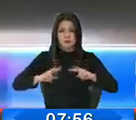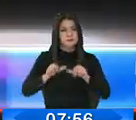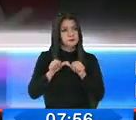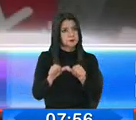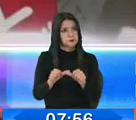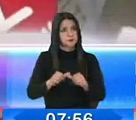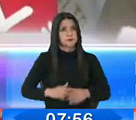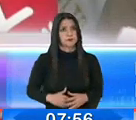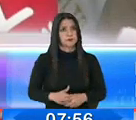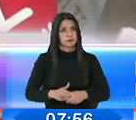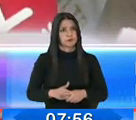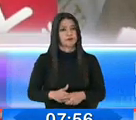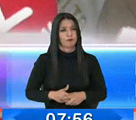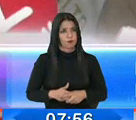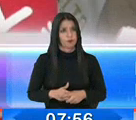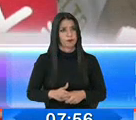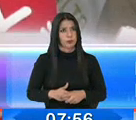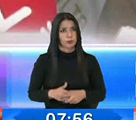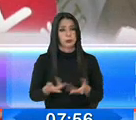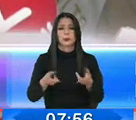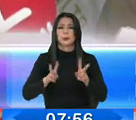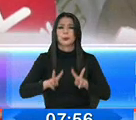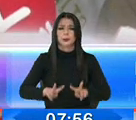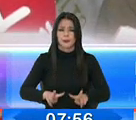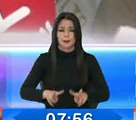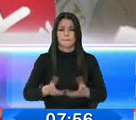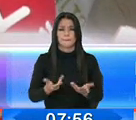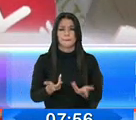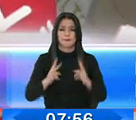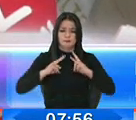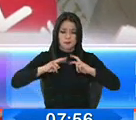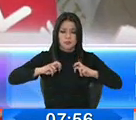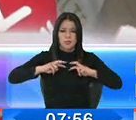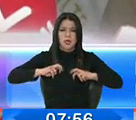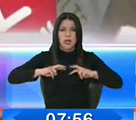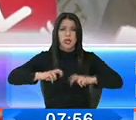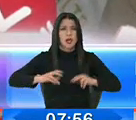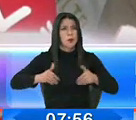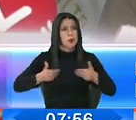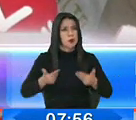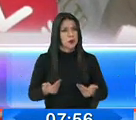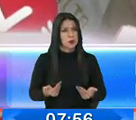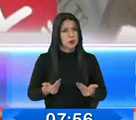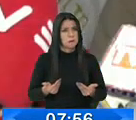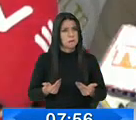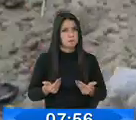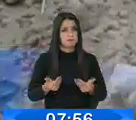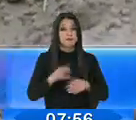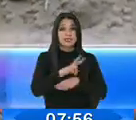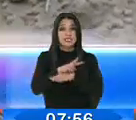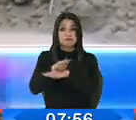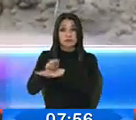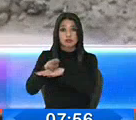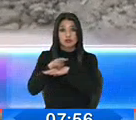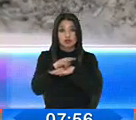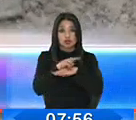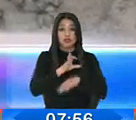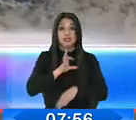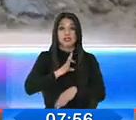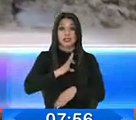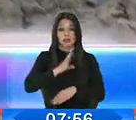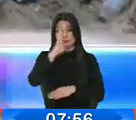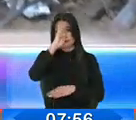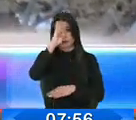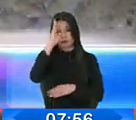investigaciones. También se ha realizado la diligencia de inspección técnico-policial